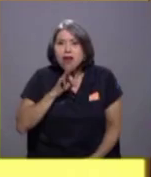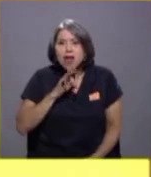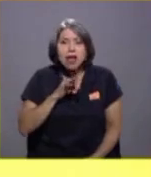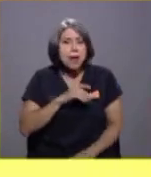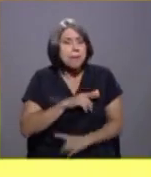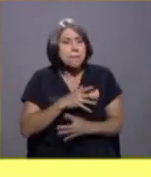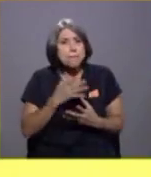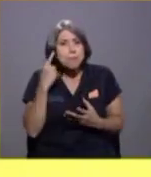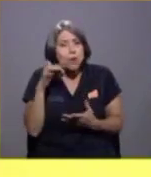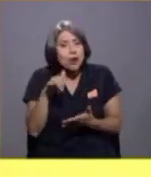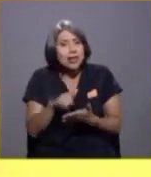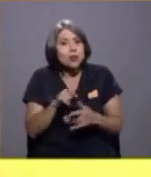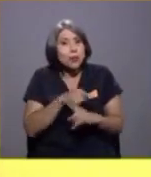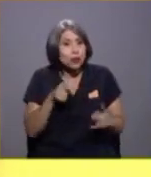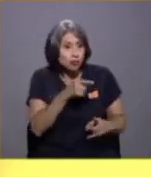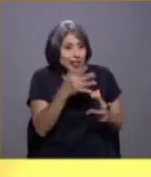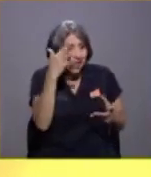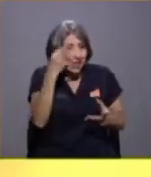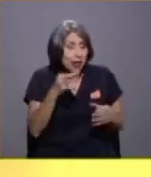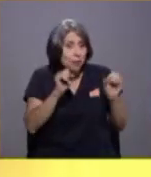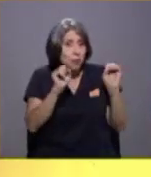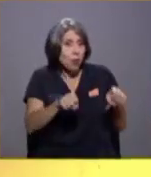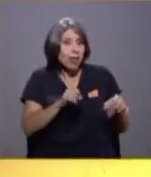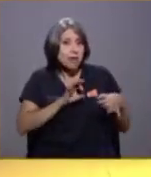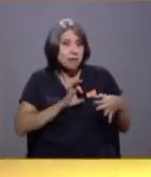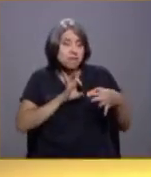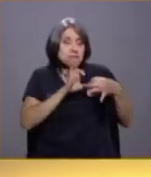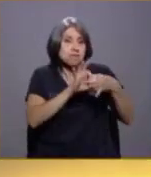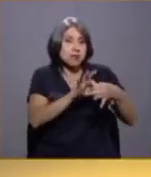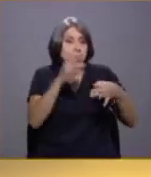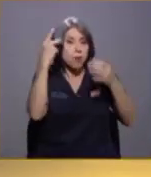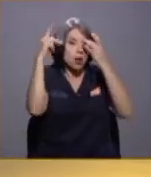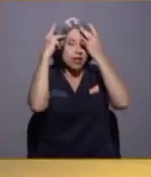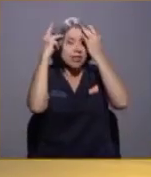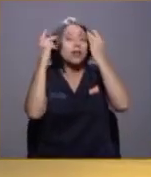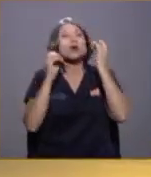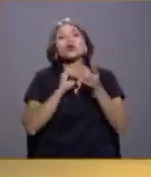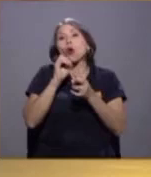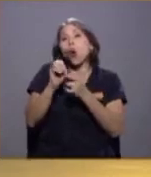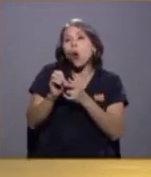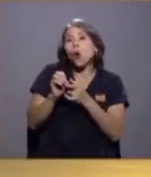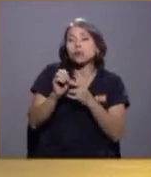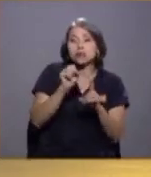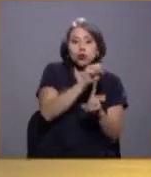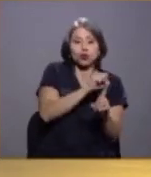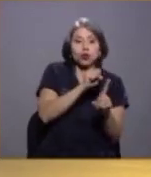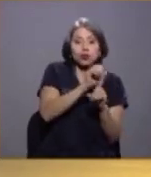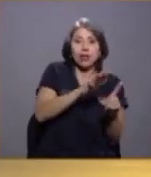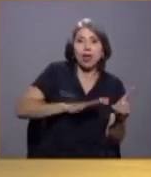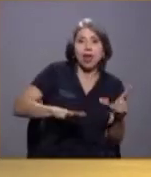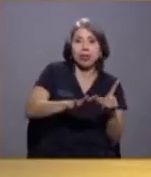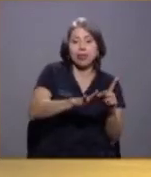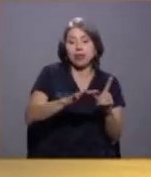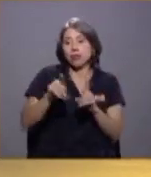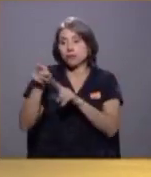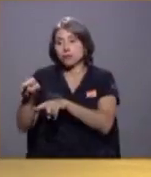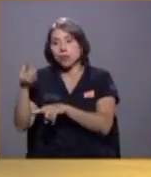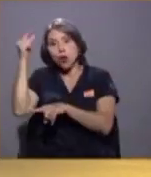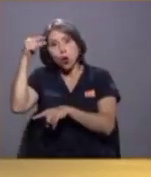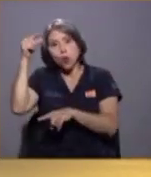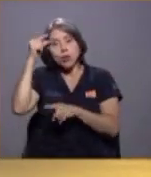puentes políticos o sociedad, gobierno, para que algunas de